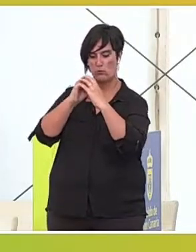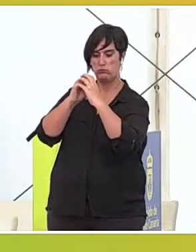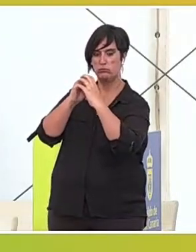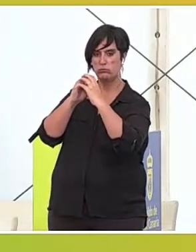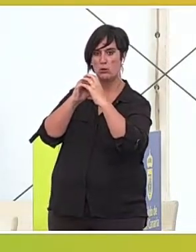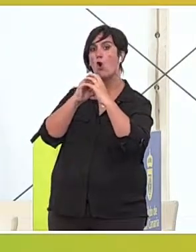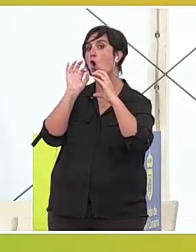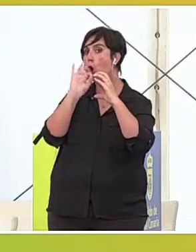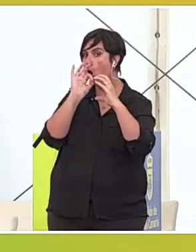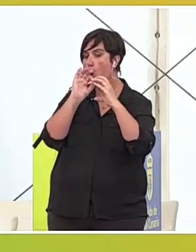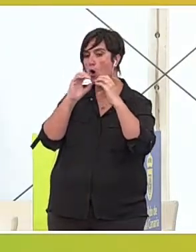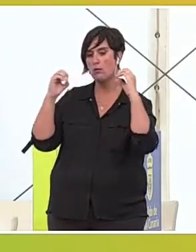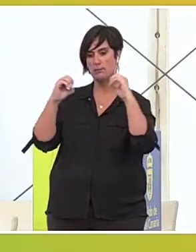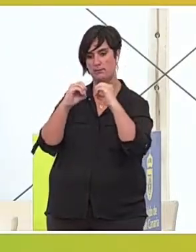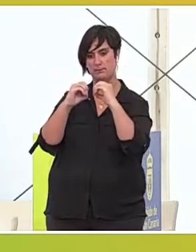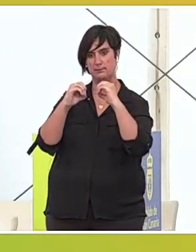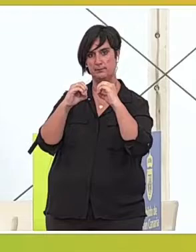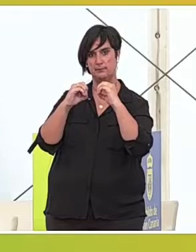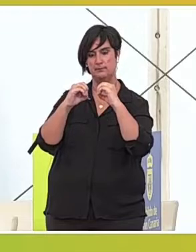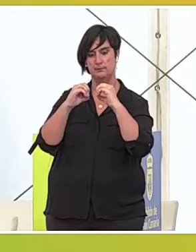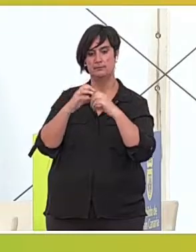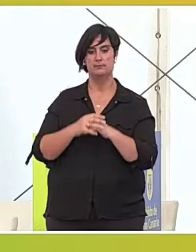o en paralelo.